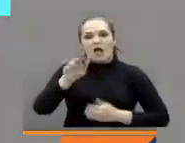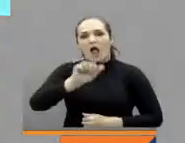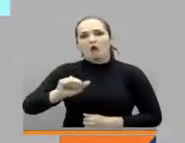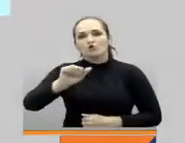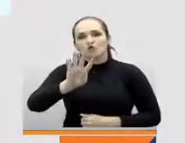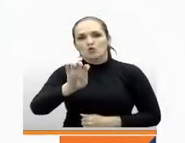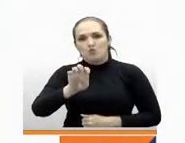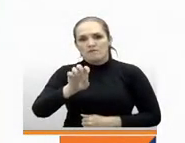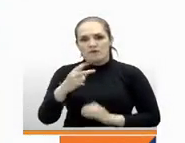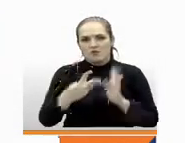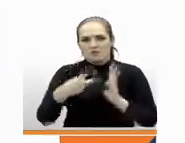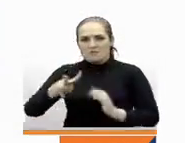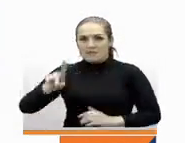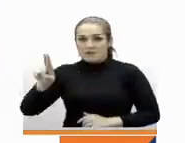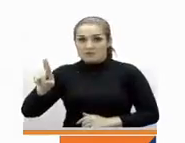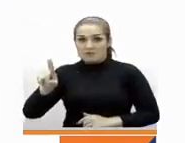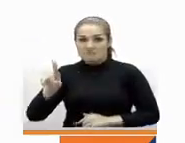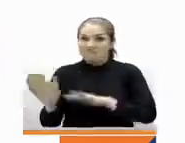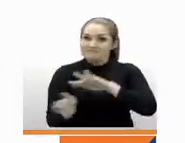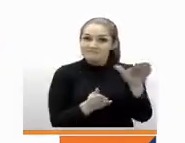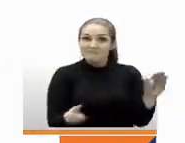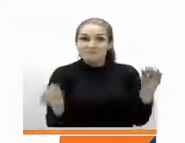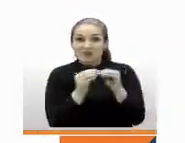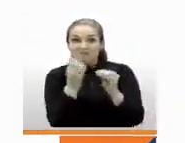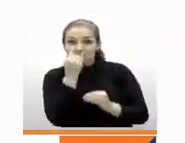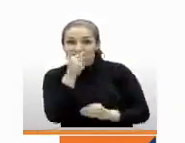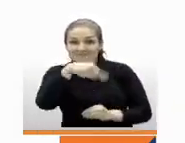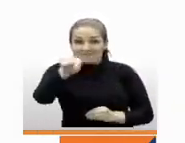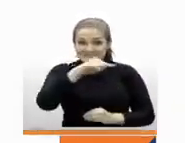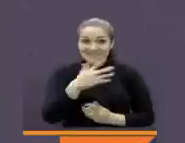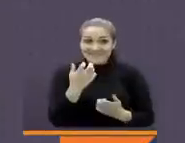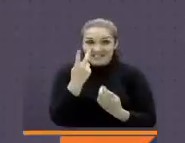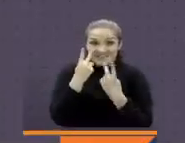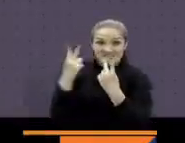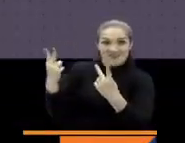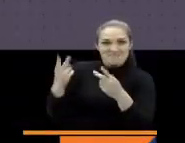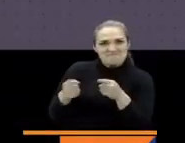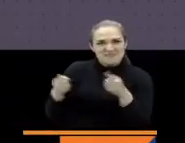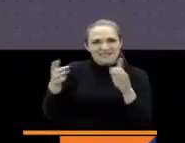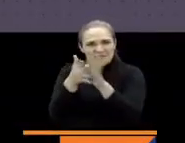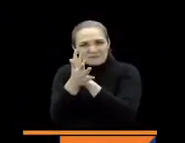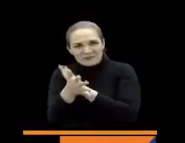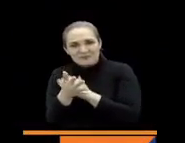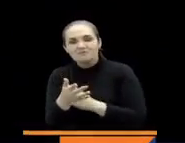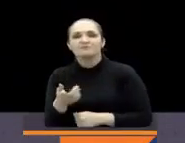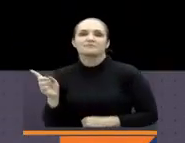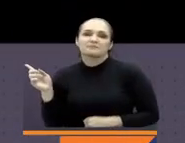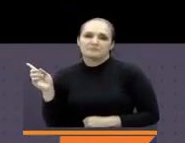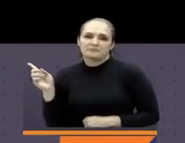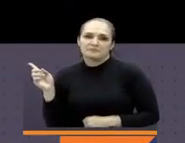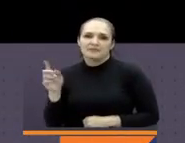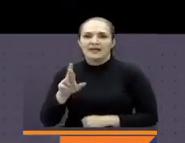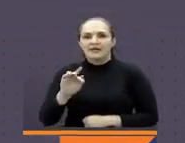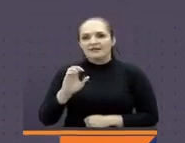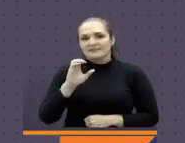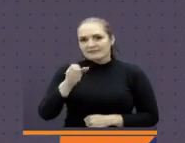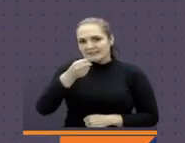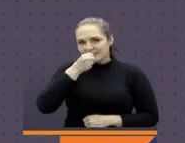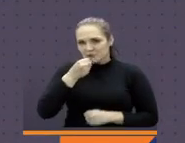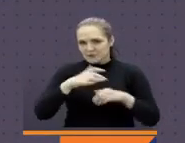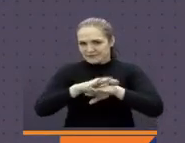agosto del 2021 y muy importante, si quiere seguir informado 24/7, nos encuentra en todas nuestras redes sociales